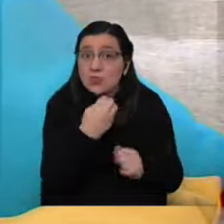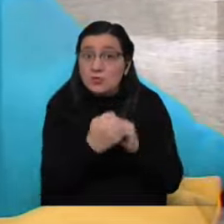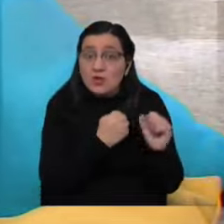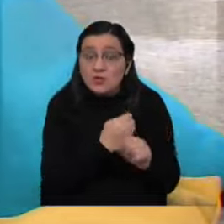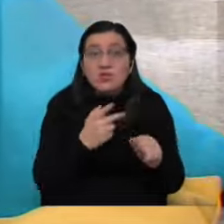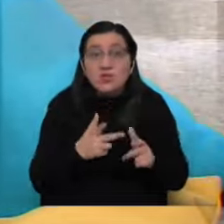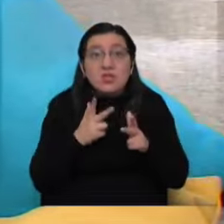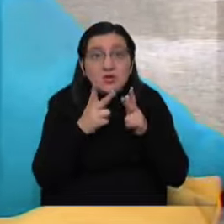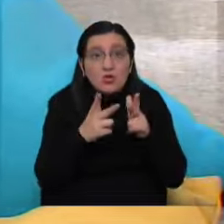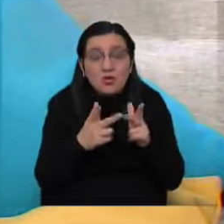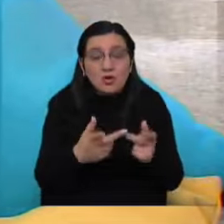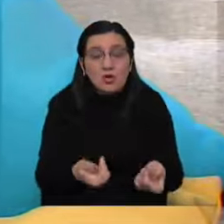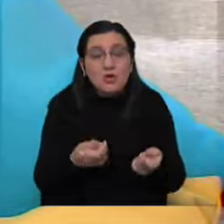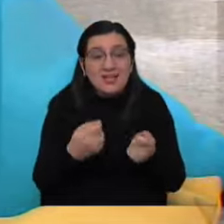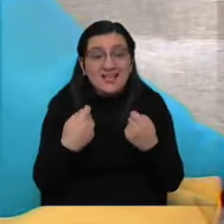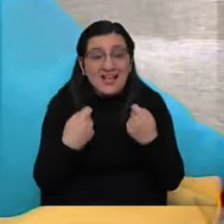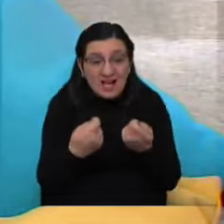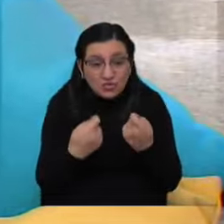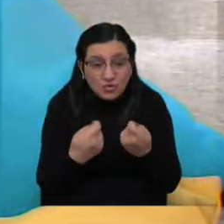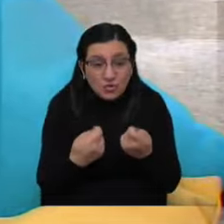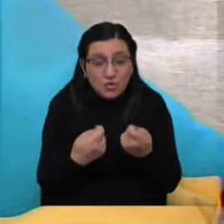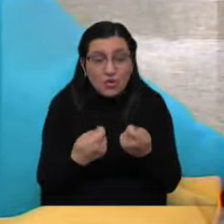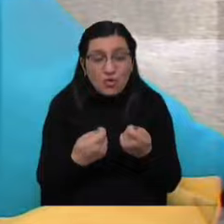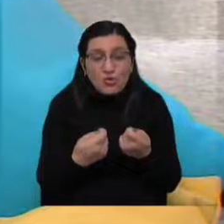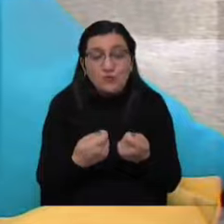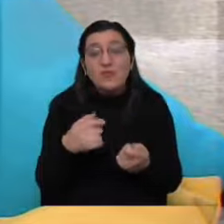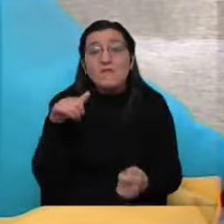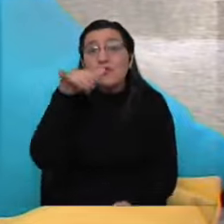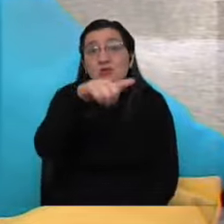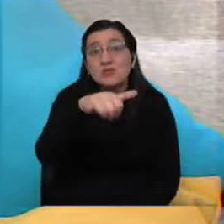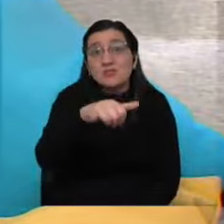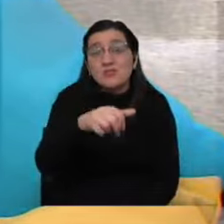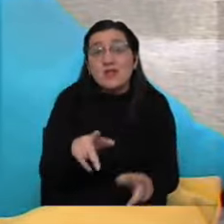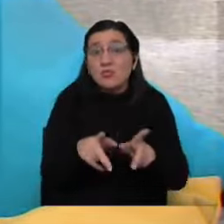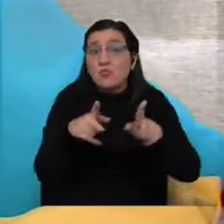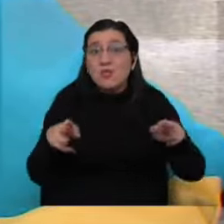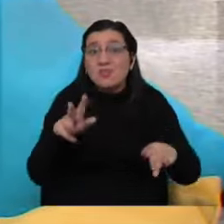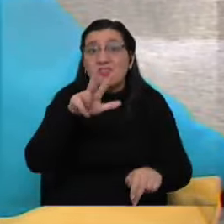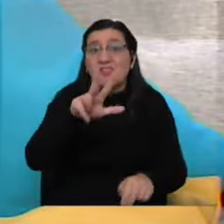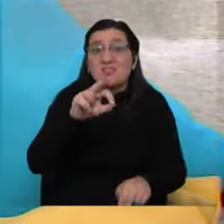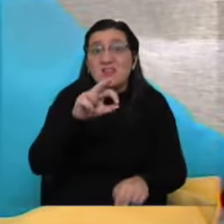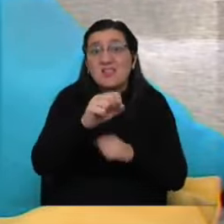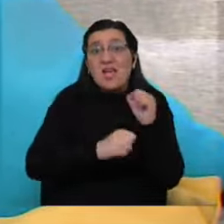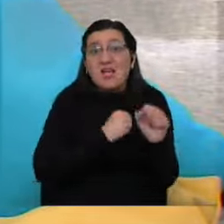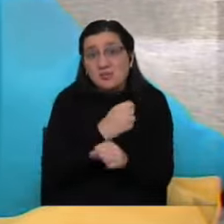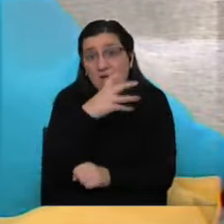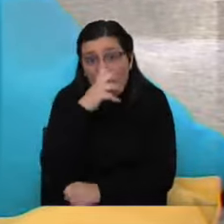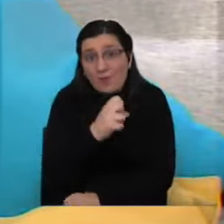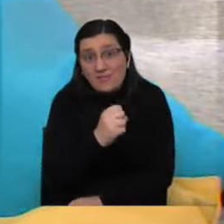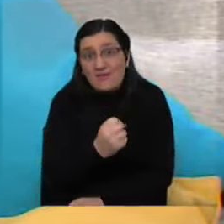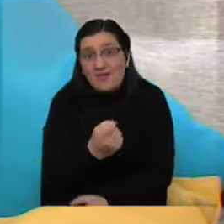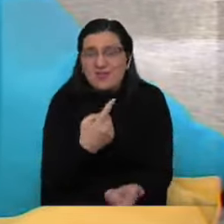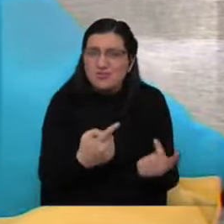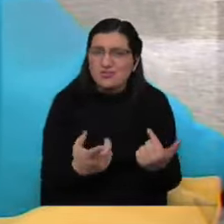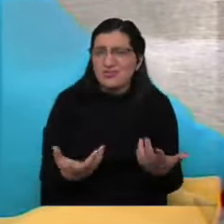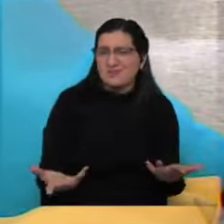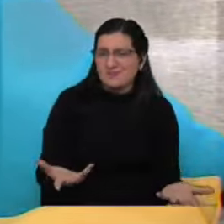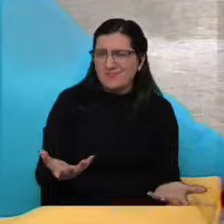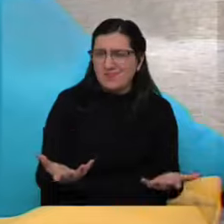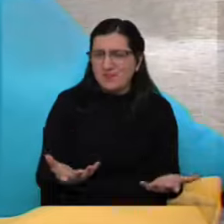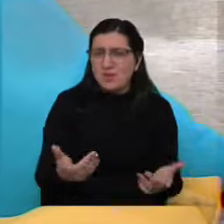aviones era un gasto de acá 30 años y que este solucionamos con esa compra un montón de cosas entonces no hay